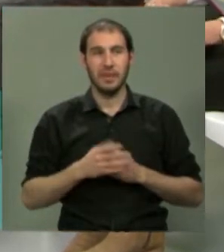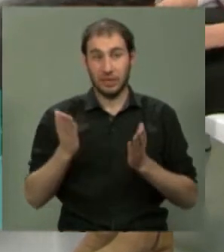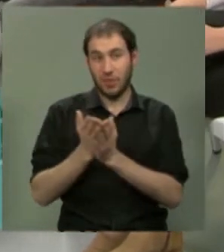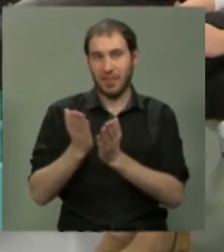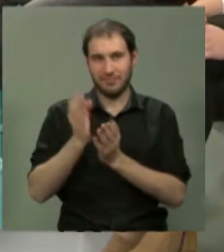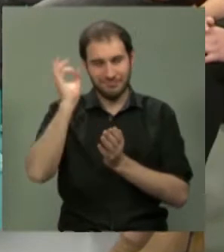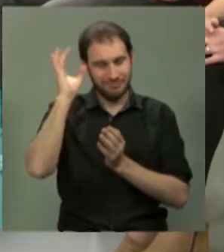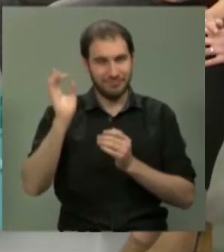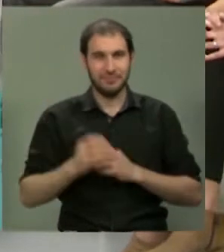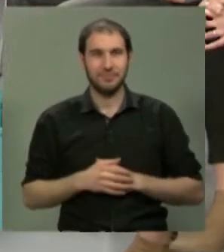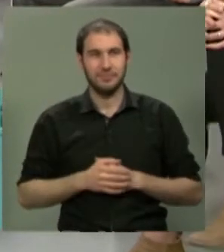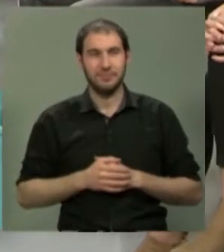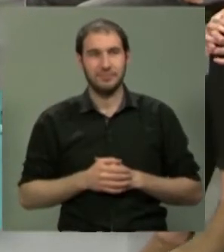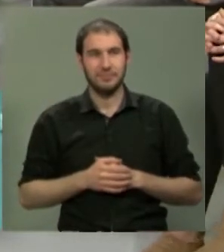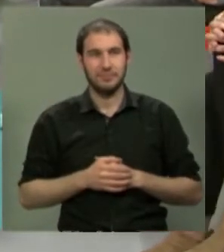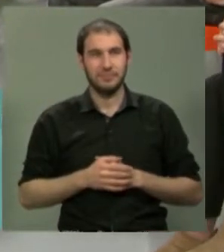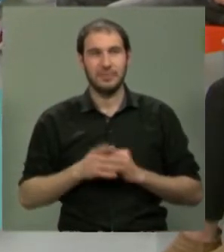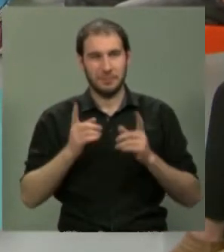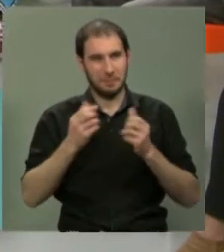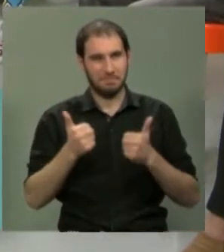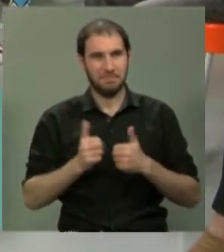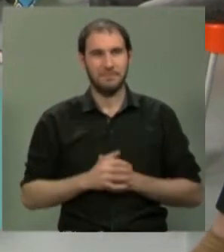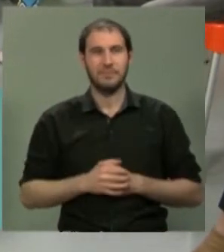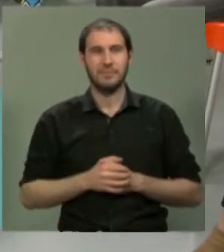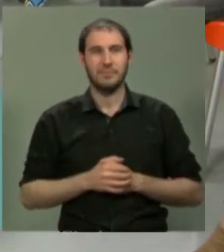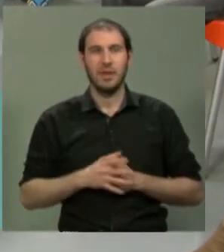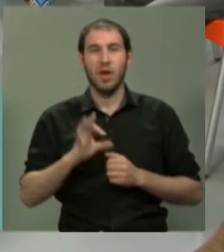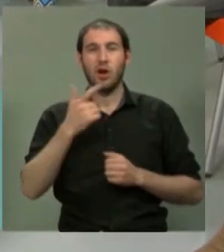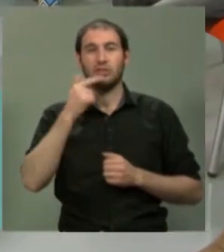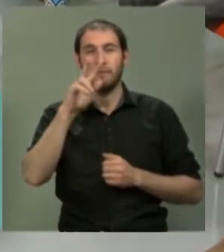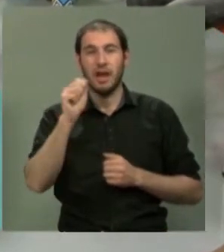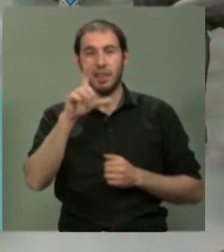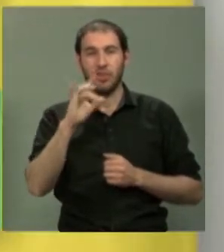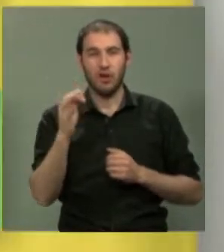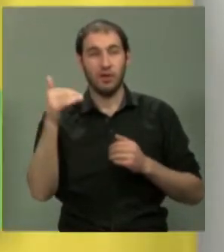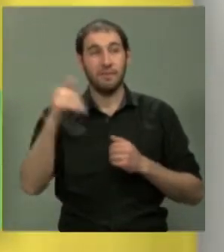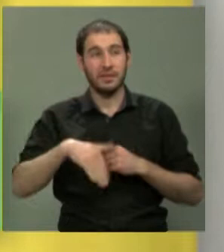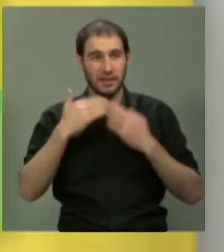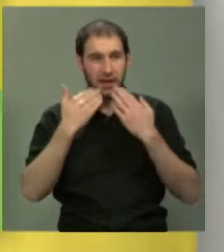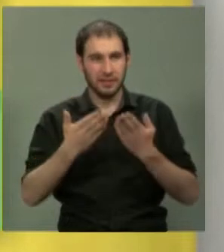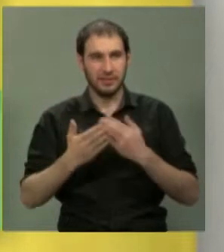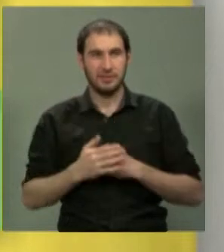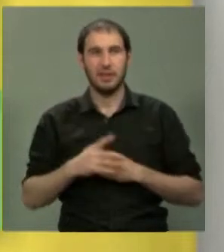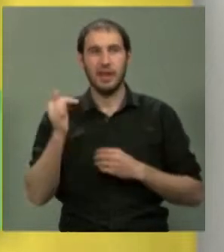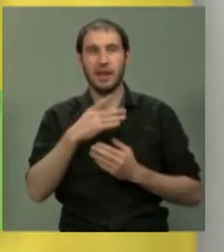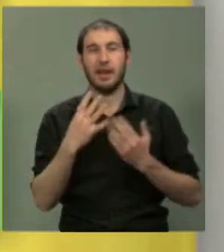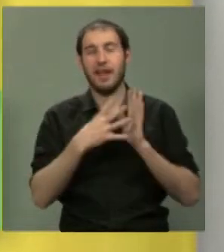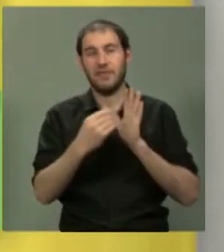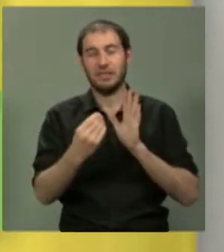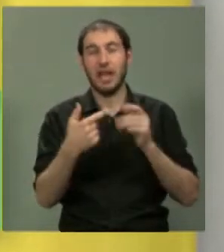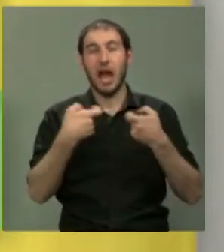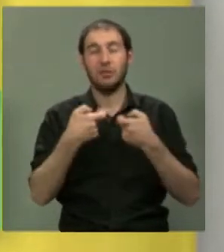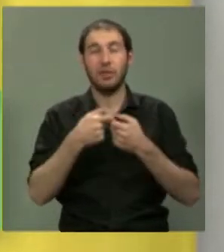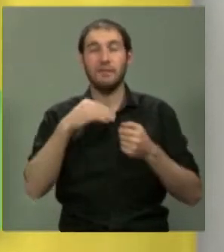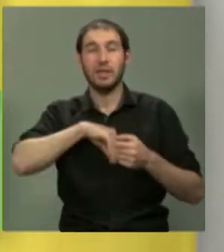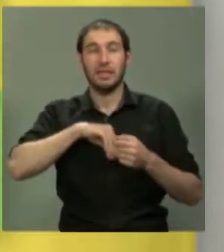Estudiante, perdón. Está bien. Osvaldo Quiroga, muchísimas gracias por estar aquí. Él es referente de la Asociación de